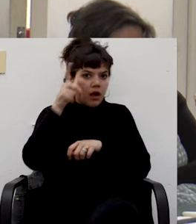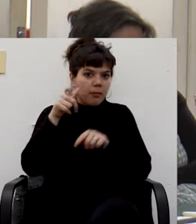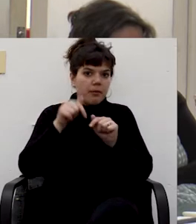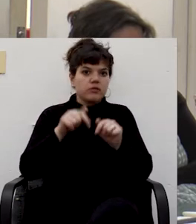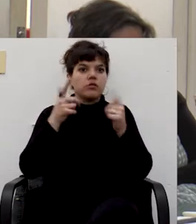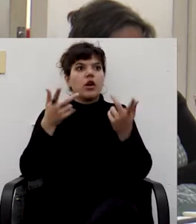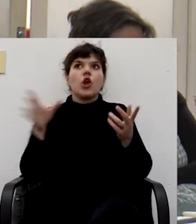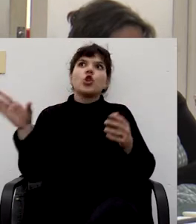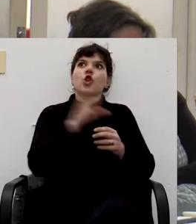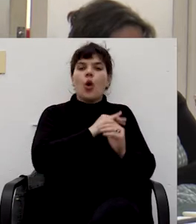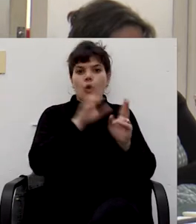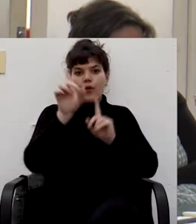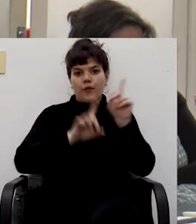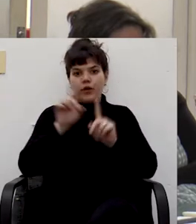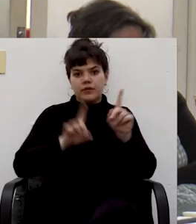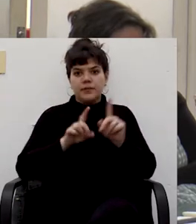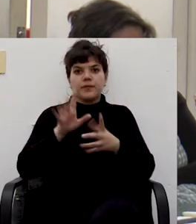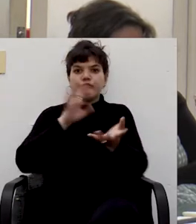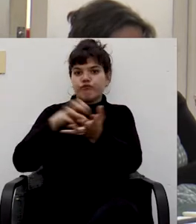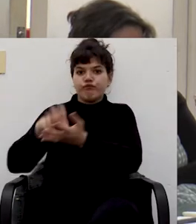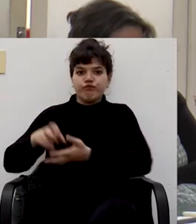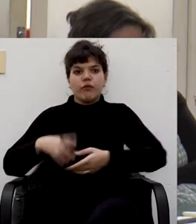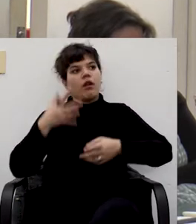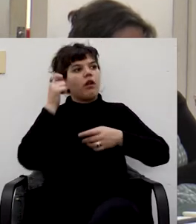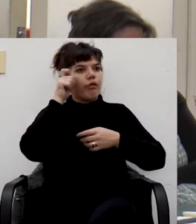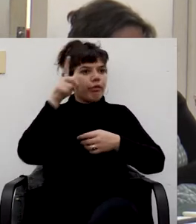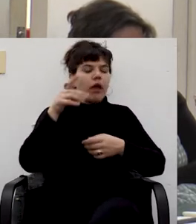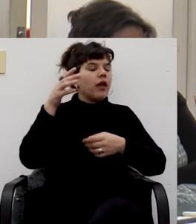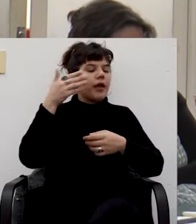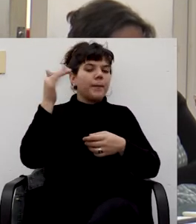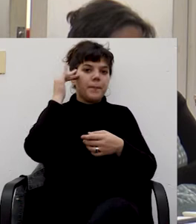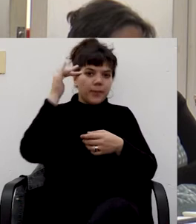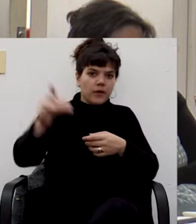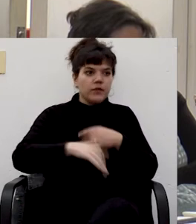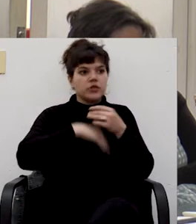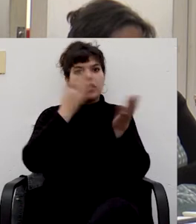¿no? Funcionarios, docentes, TAS, estudiantes,